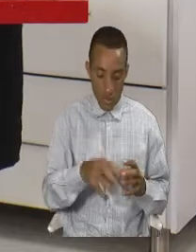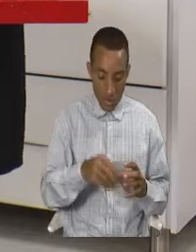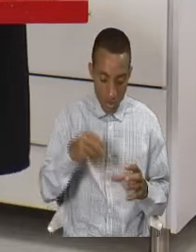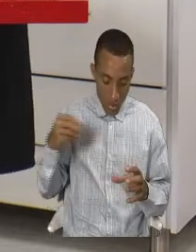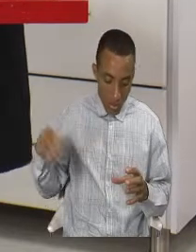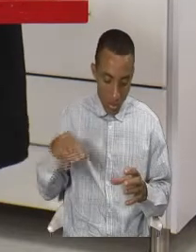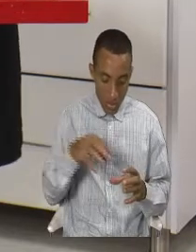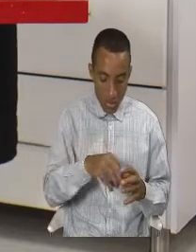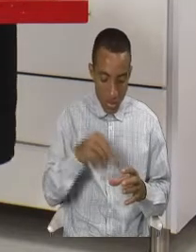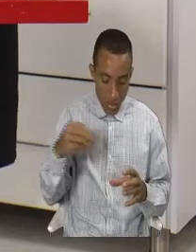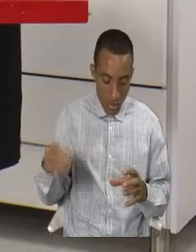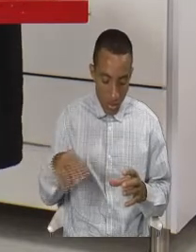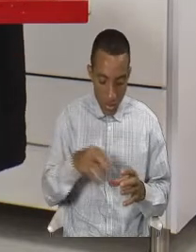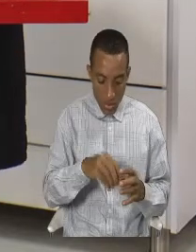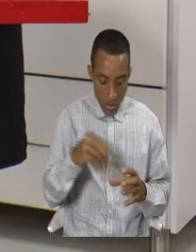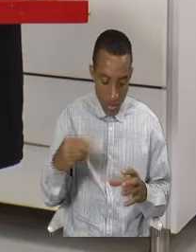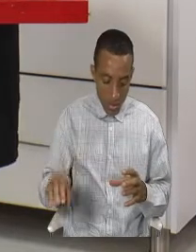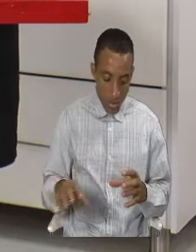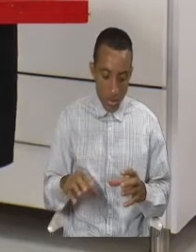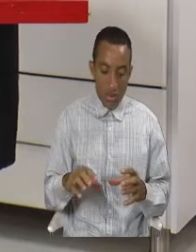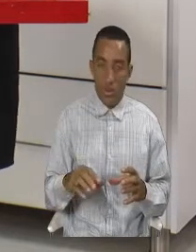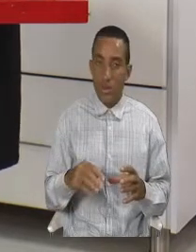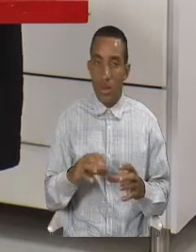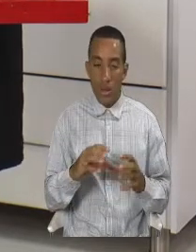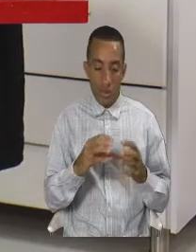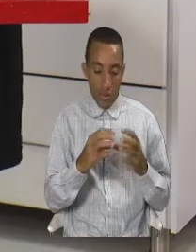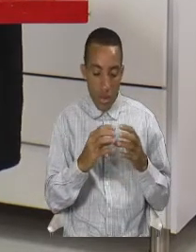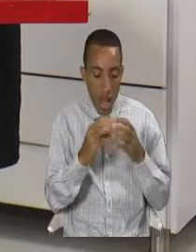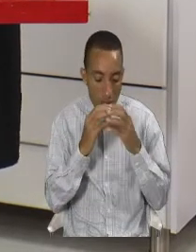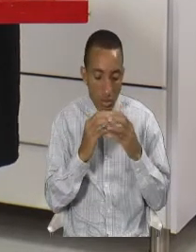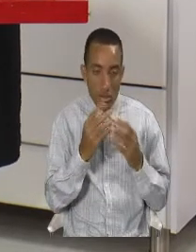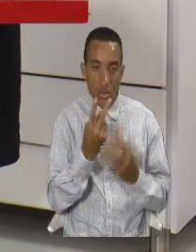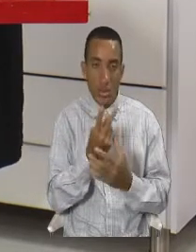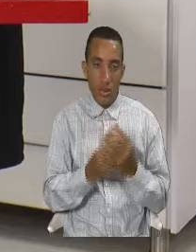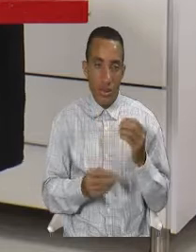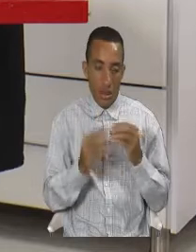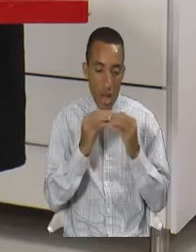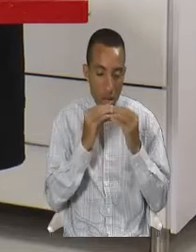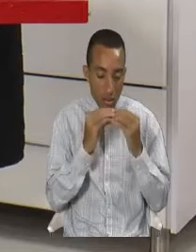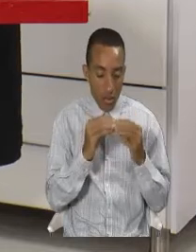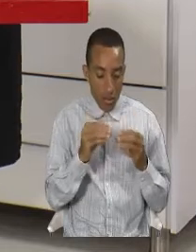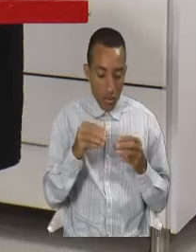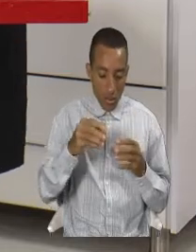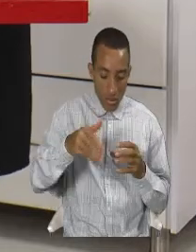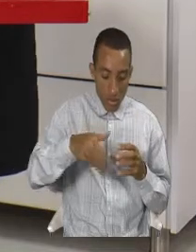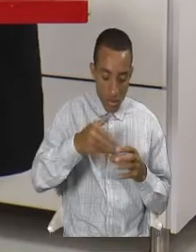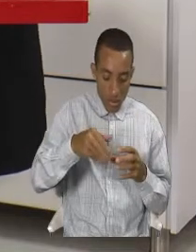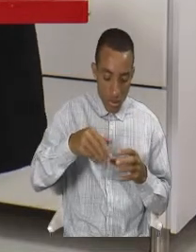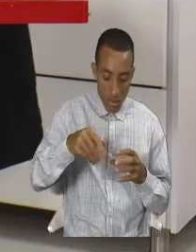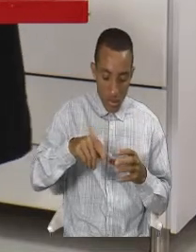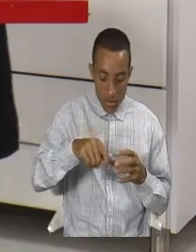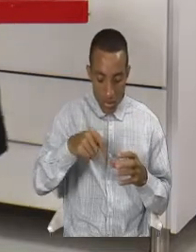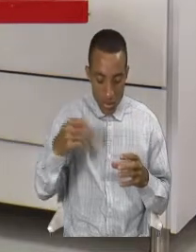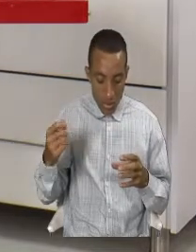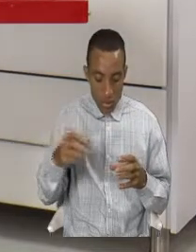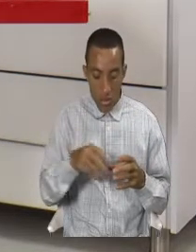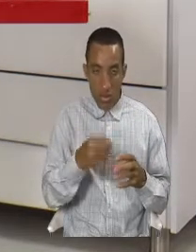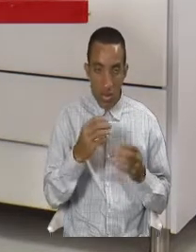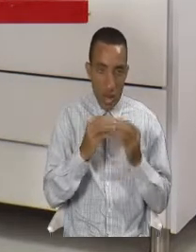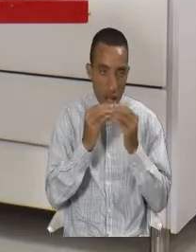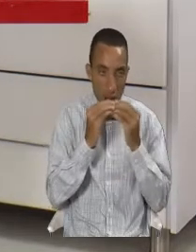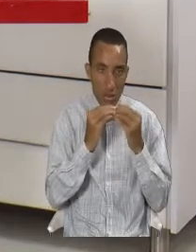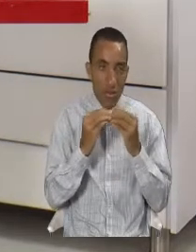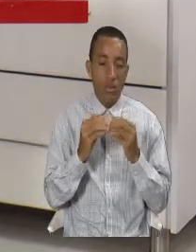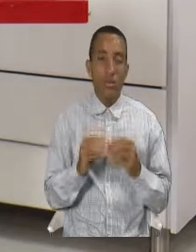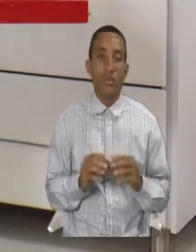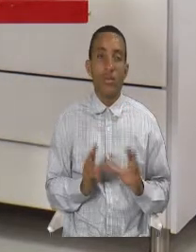vez ir comiendo el pan. Es algo muy rico, el pan se humedece, normalmente sale gratinado, en este